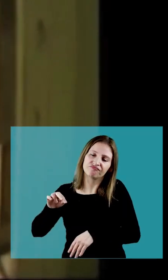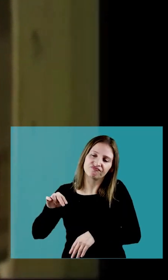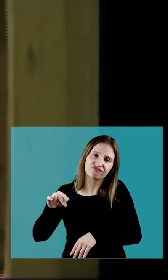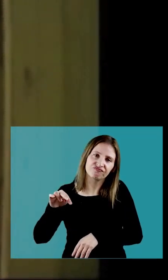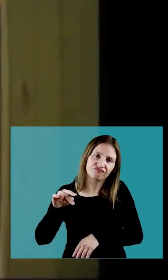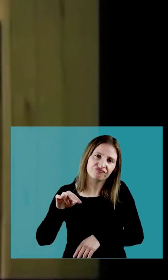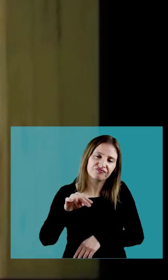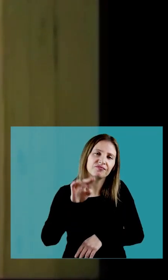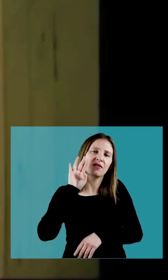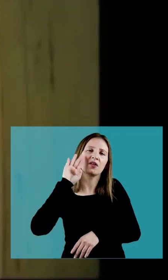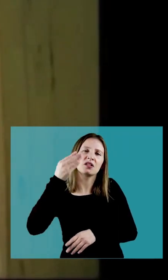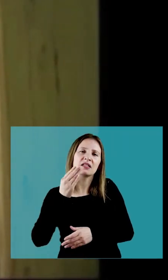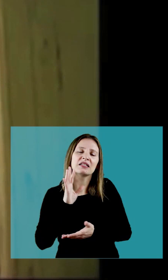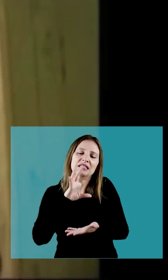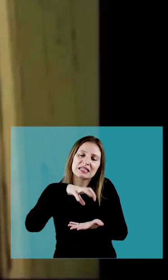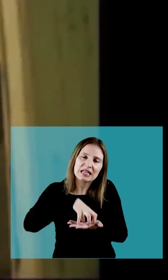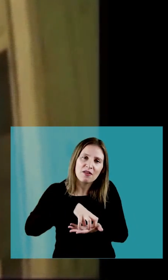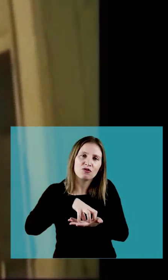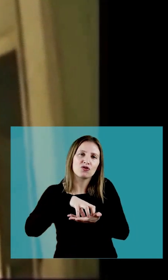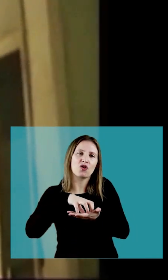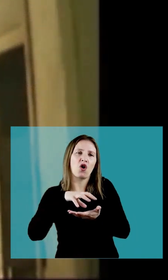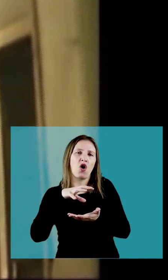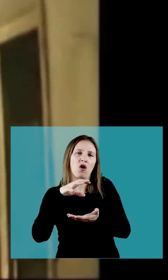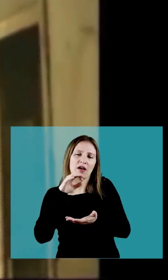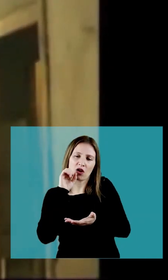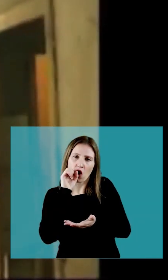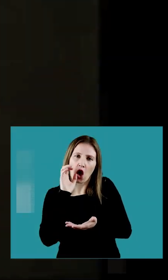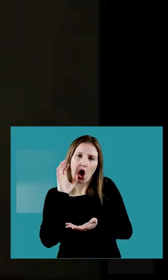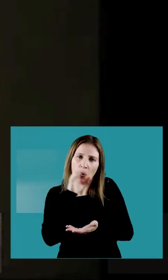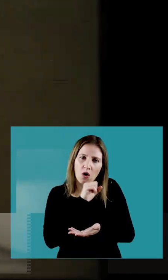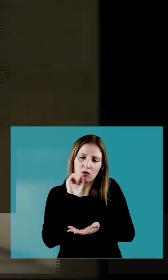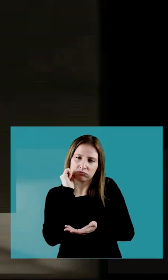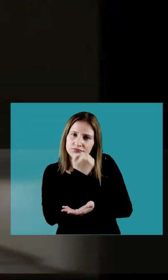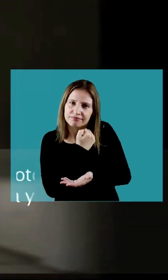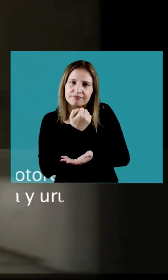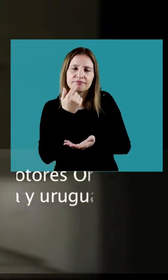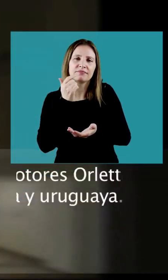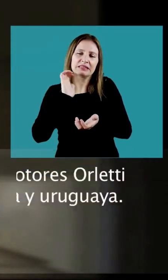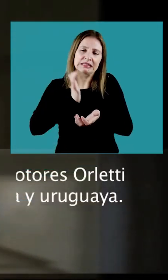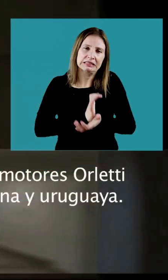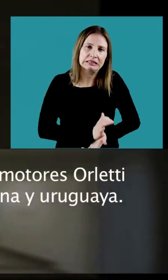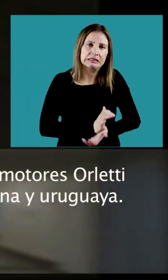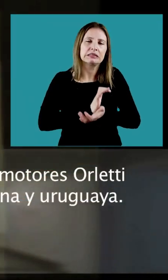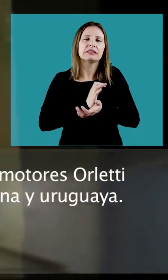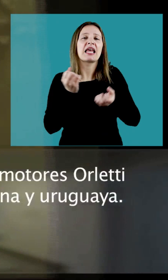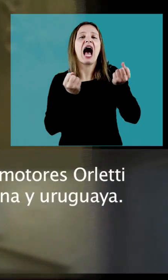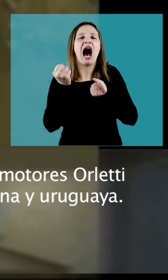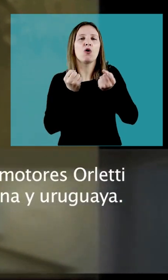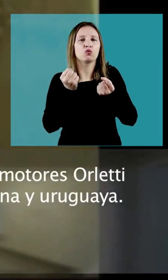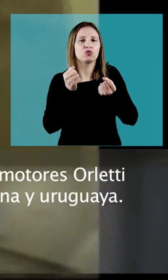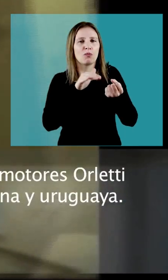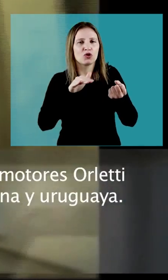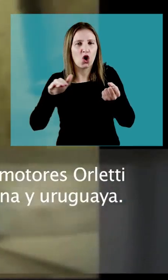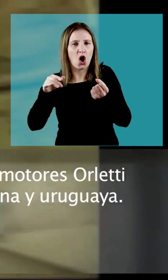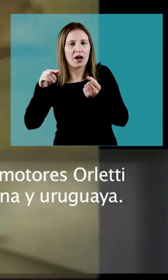reconocimiento por el centro clandestino de detención y exterminio llamado Automotores Orletti, que está en la ciudad de